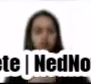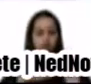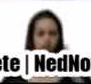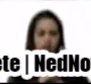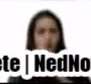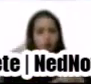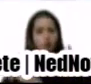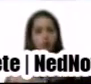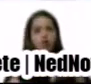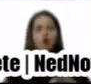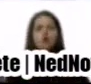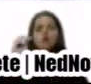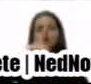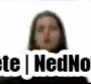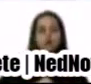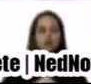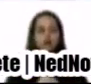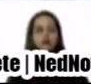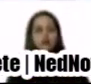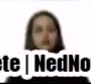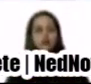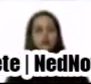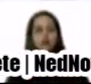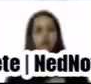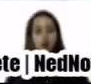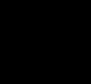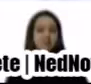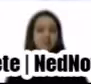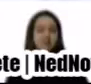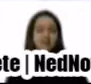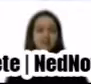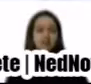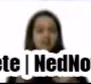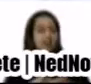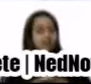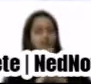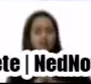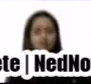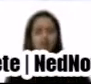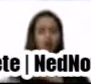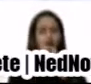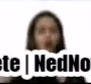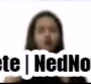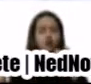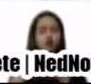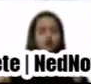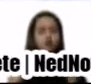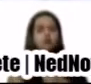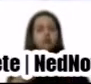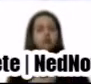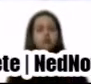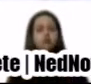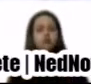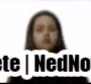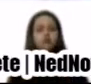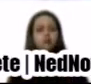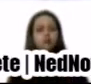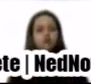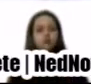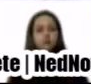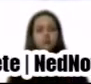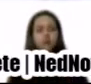valores democráticos y cómo eso ha construido violencia en todo el país, cómo ha generado un espacio